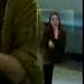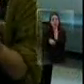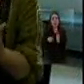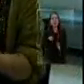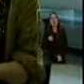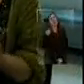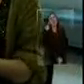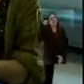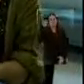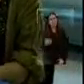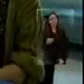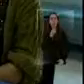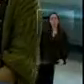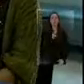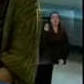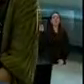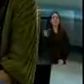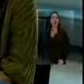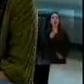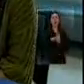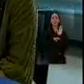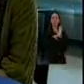Bajamos, ¿no? Y yo muy le contesto,